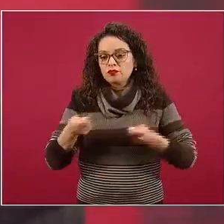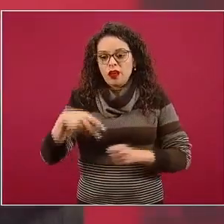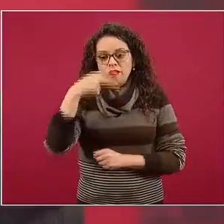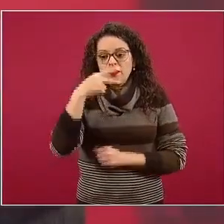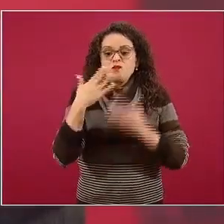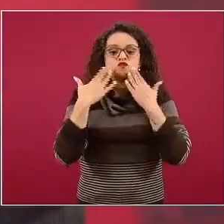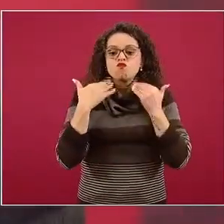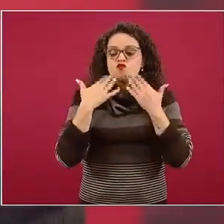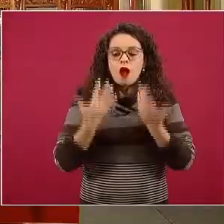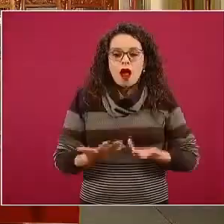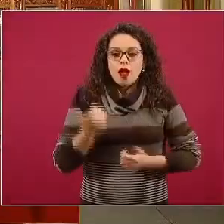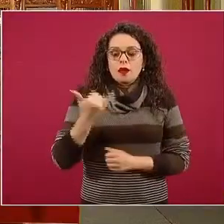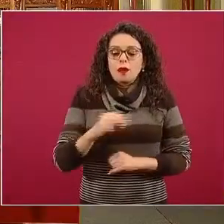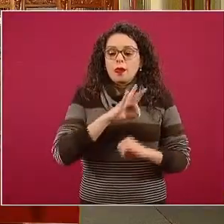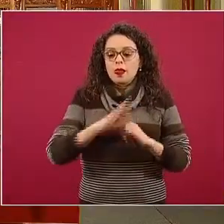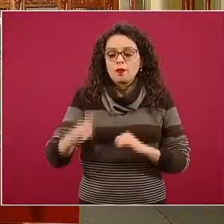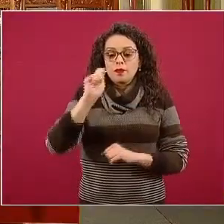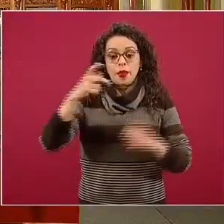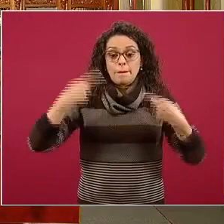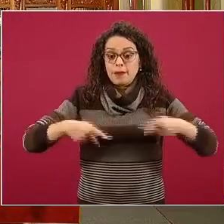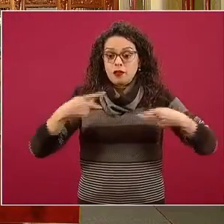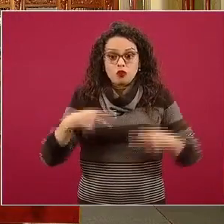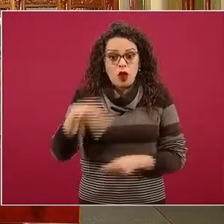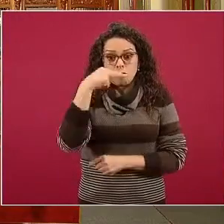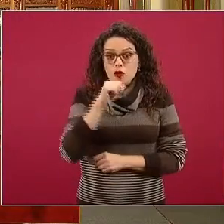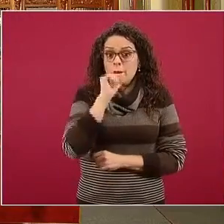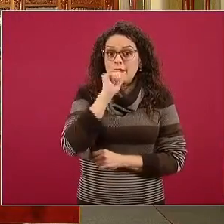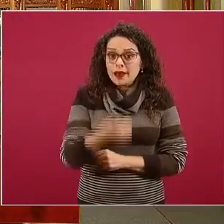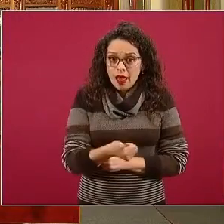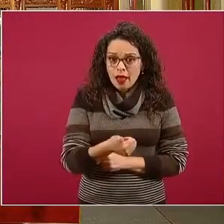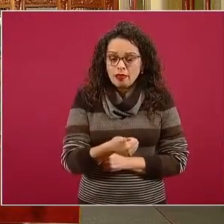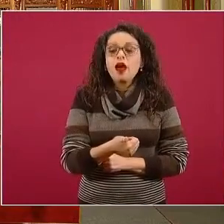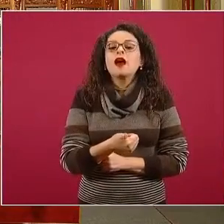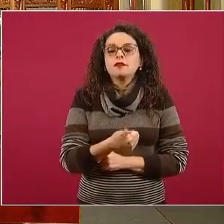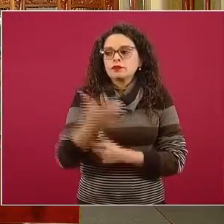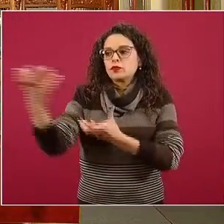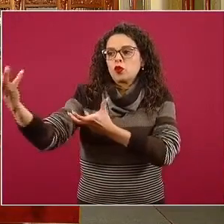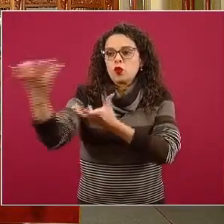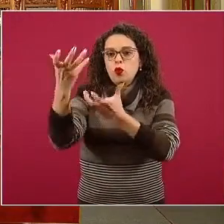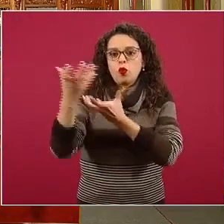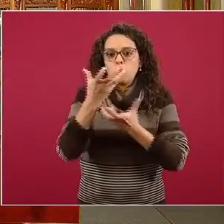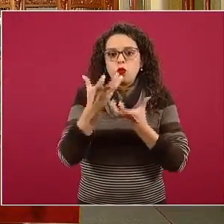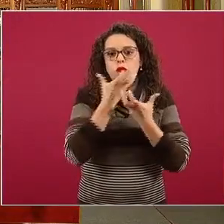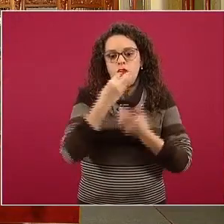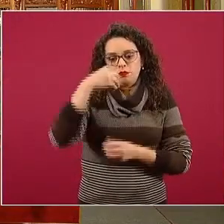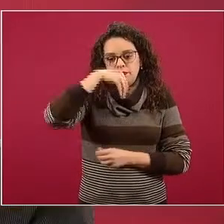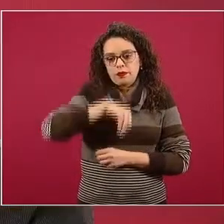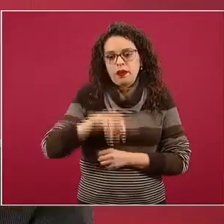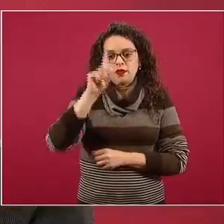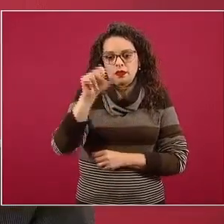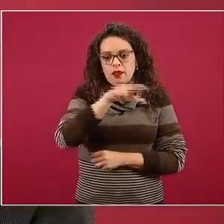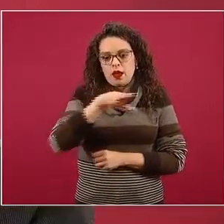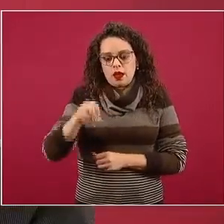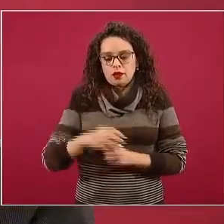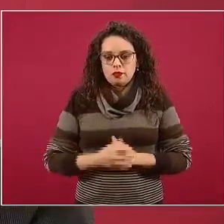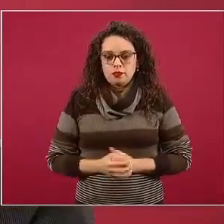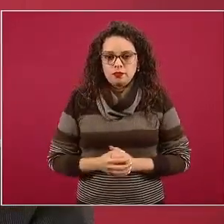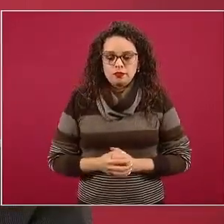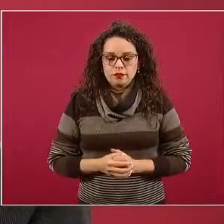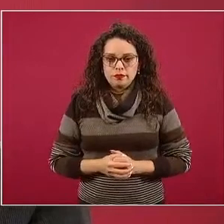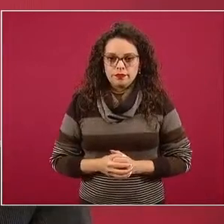finalmente las personas no fumadoras reciben esta exposición tóxica de manera insensible y, como ya se ha